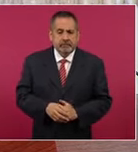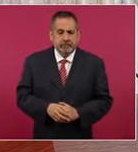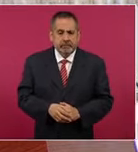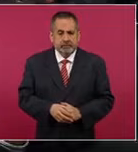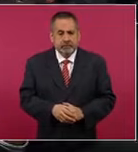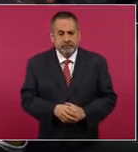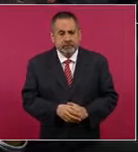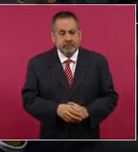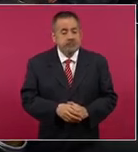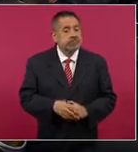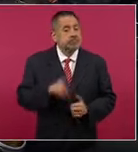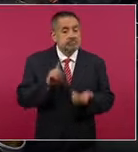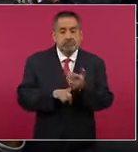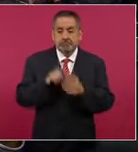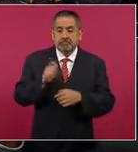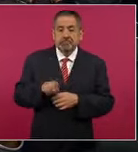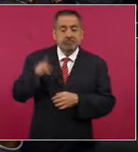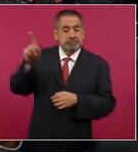precisamente en Asia,